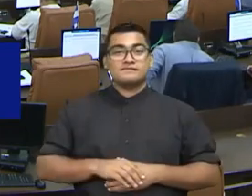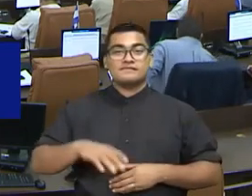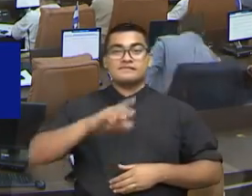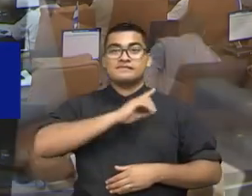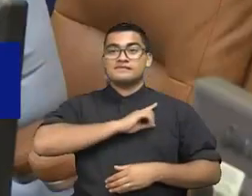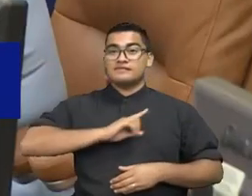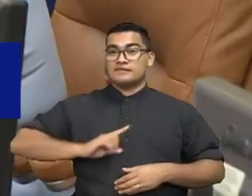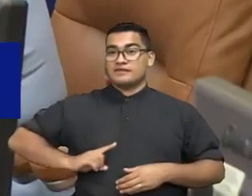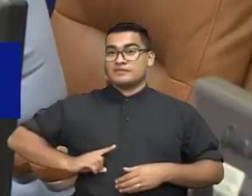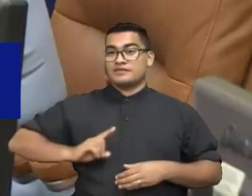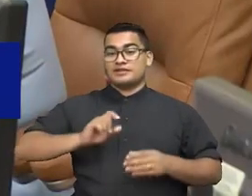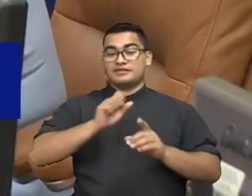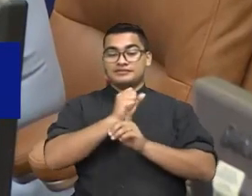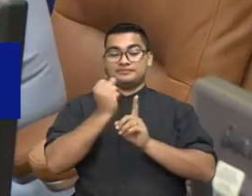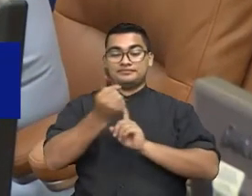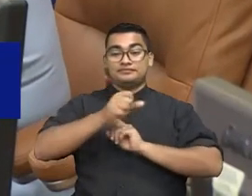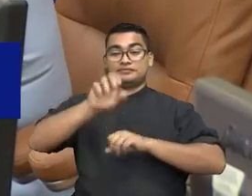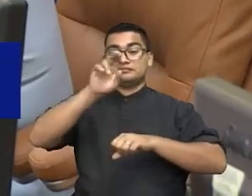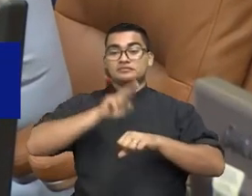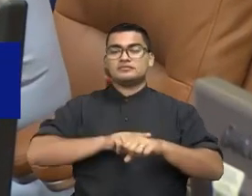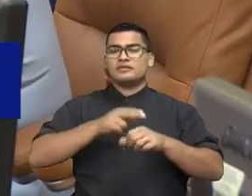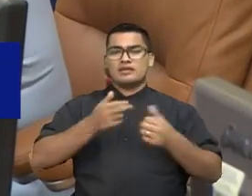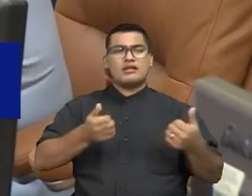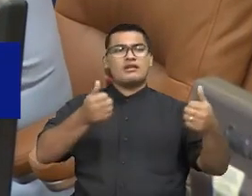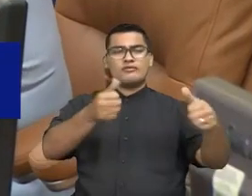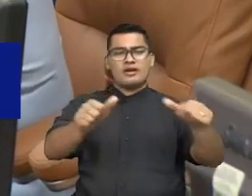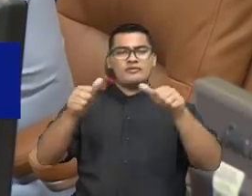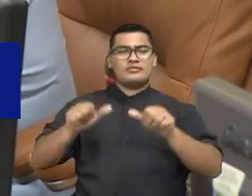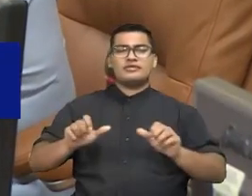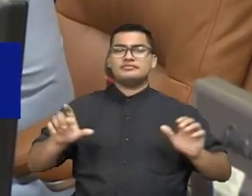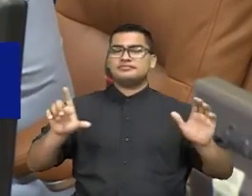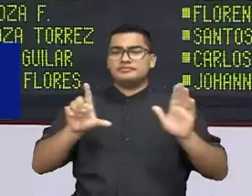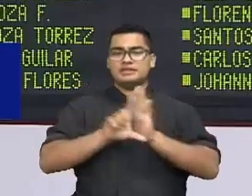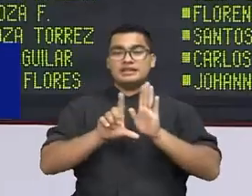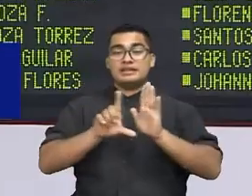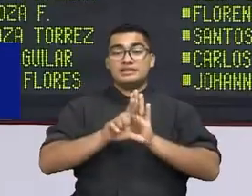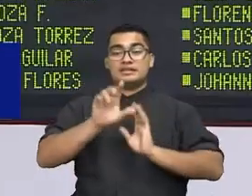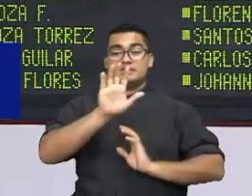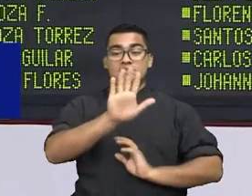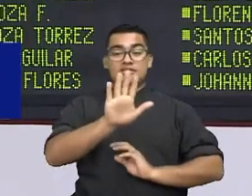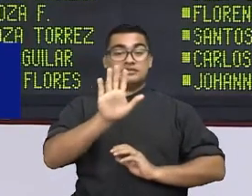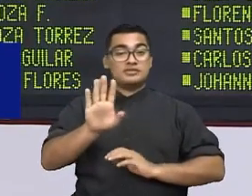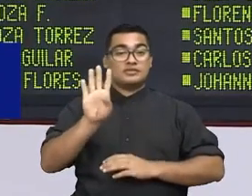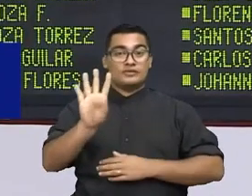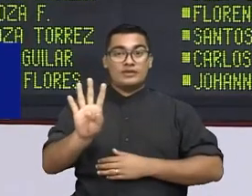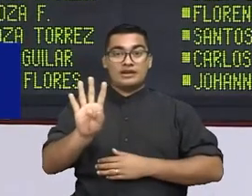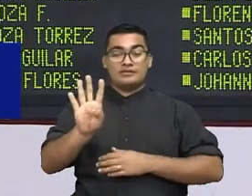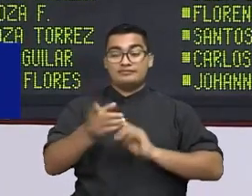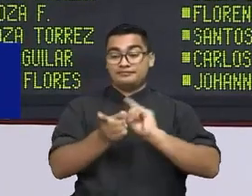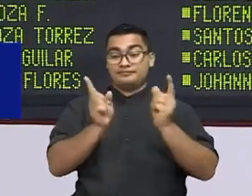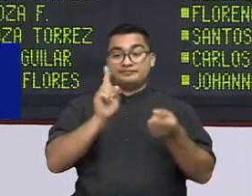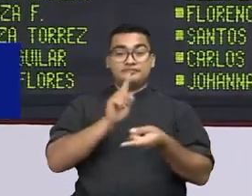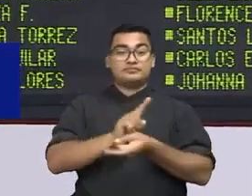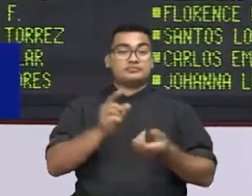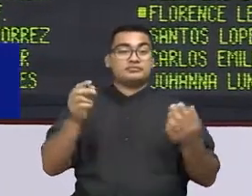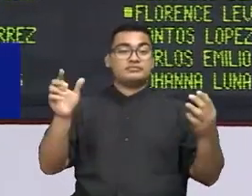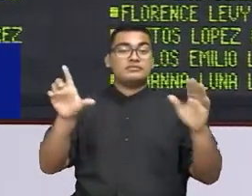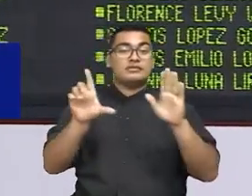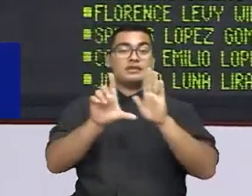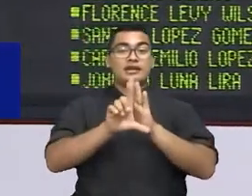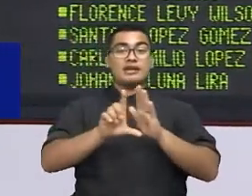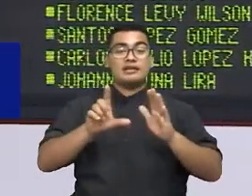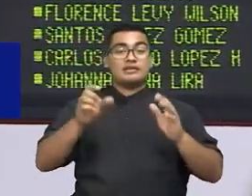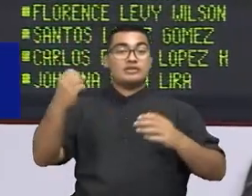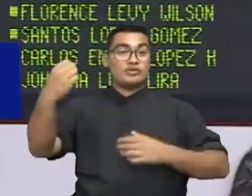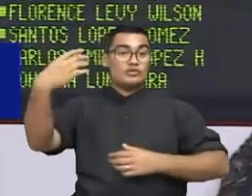Diputados de la Asamblea Nacional aprobaron la iniciativa de reforma a la Ley número 554, Ley de Estabilidad